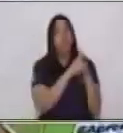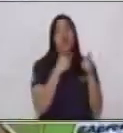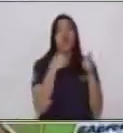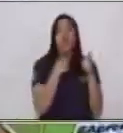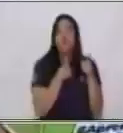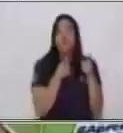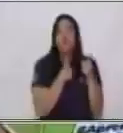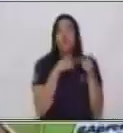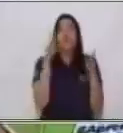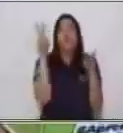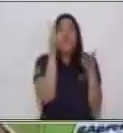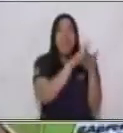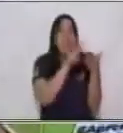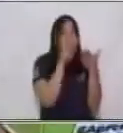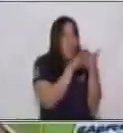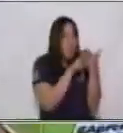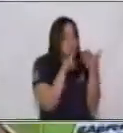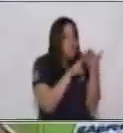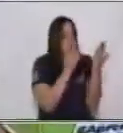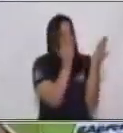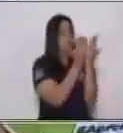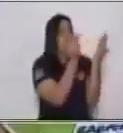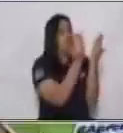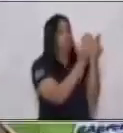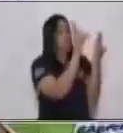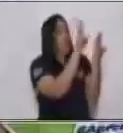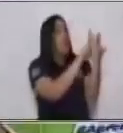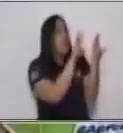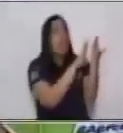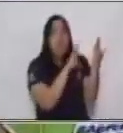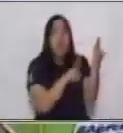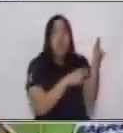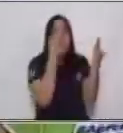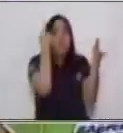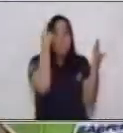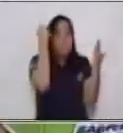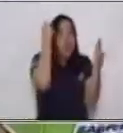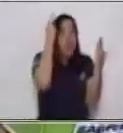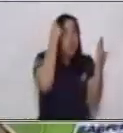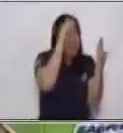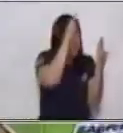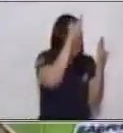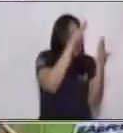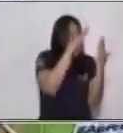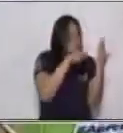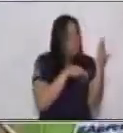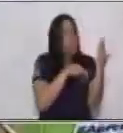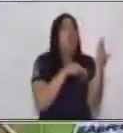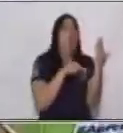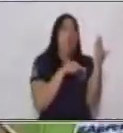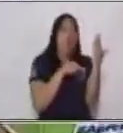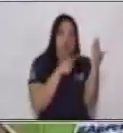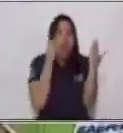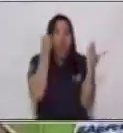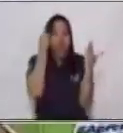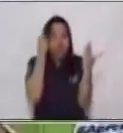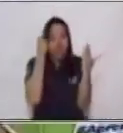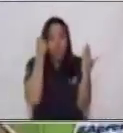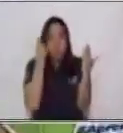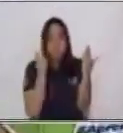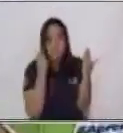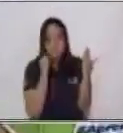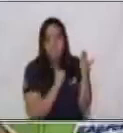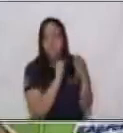lo que estamos leyendo, el texto al cual nos estamos enfrentando. En ese sentido, tenemos que poner en